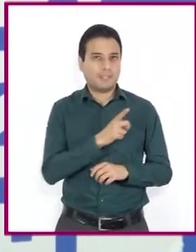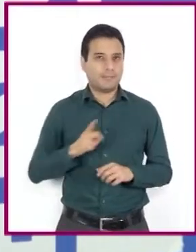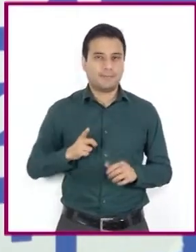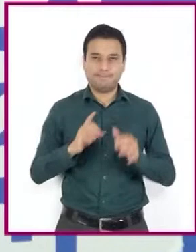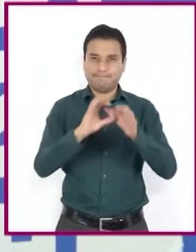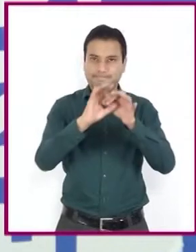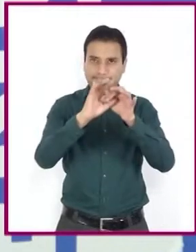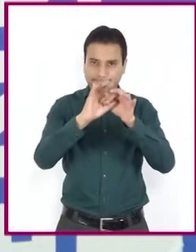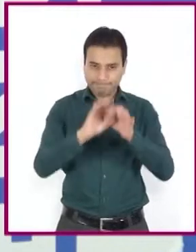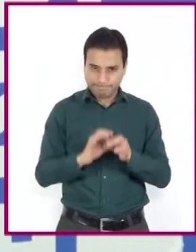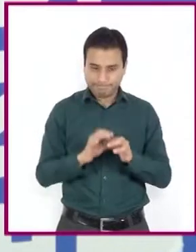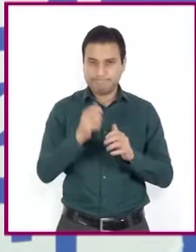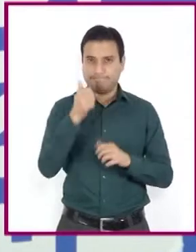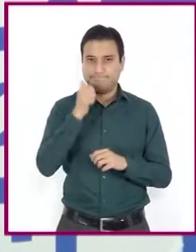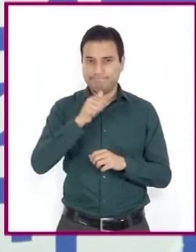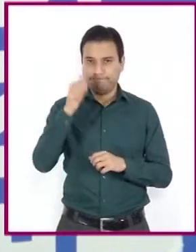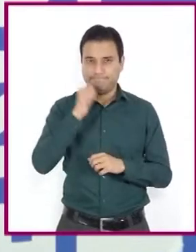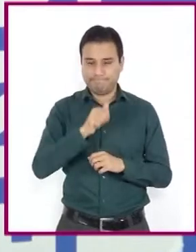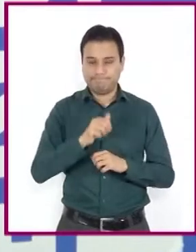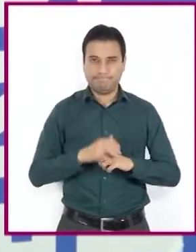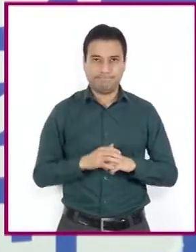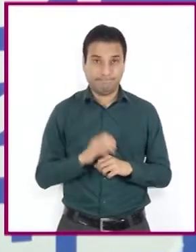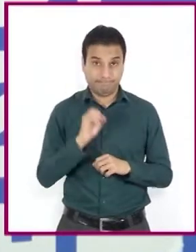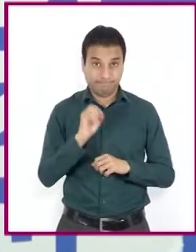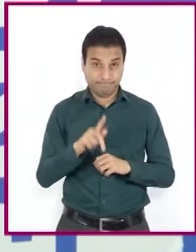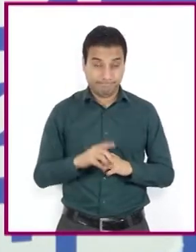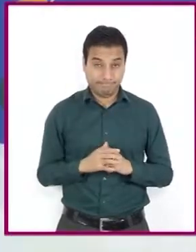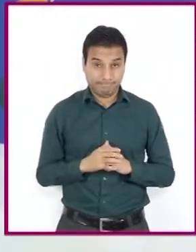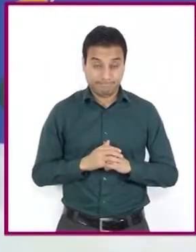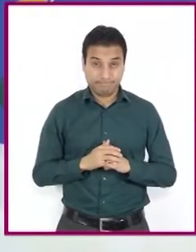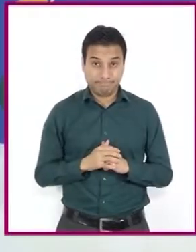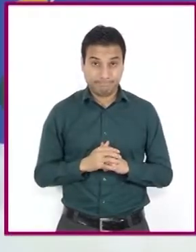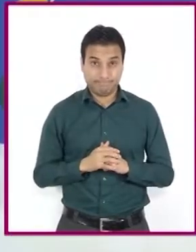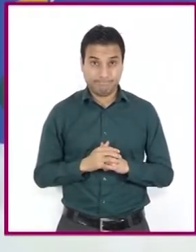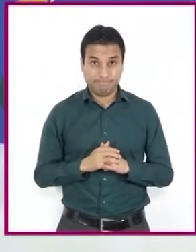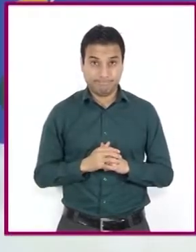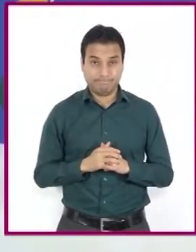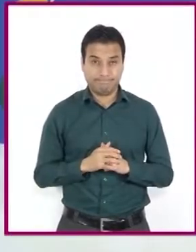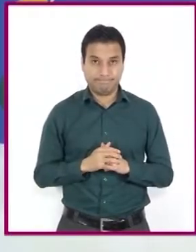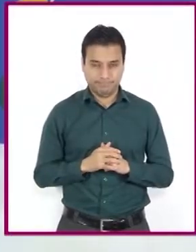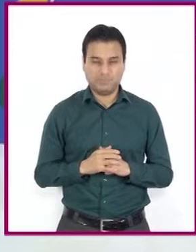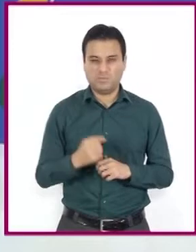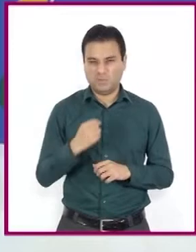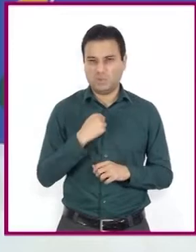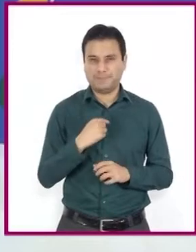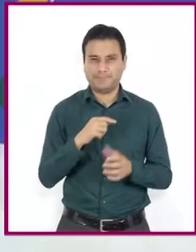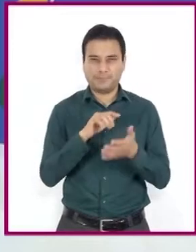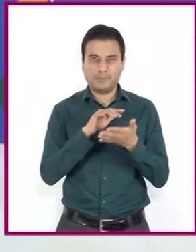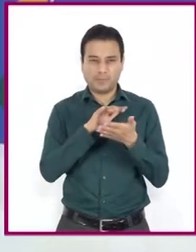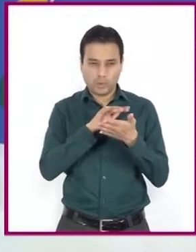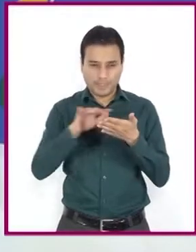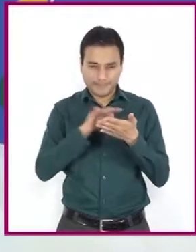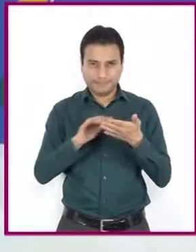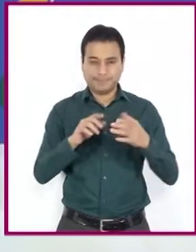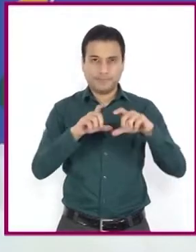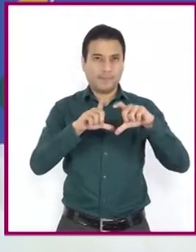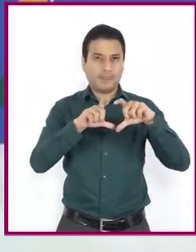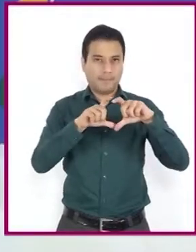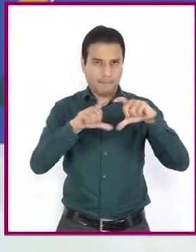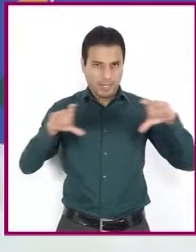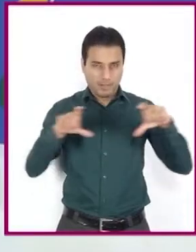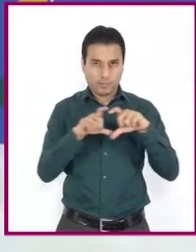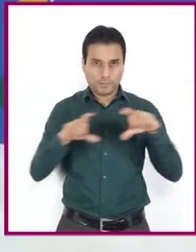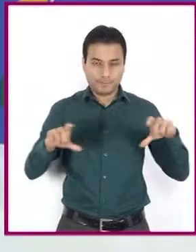que tenga una relación lógica entre sus elementos. Iré dando la lectura a cada párrafo y también